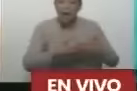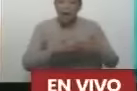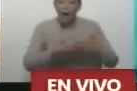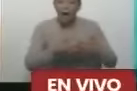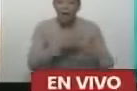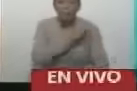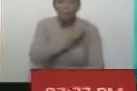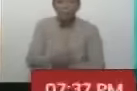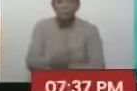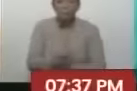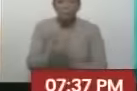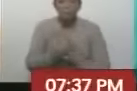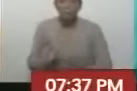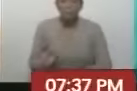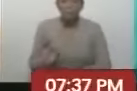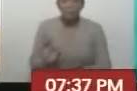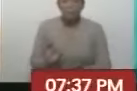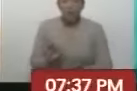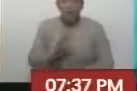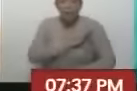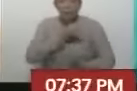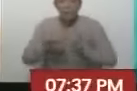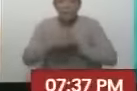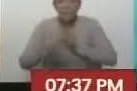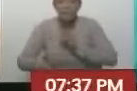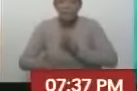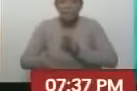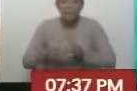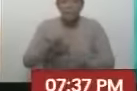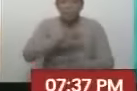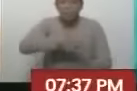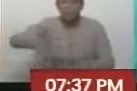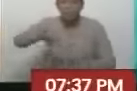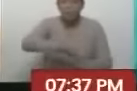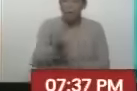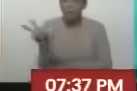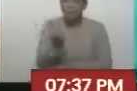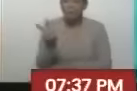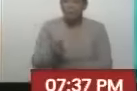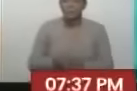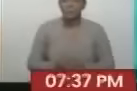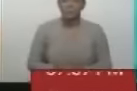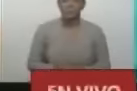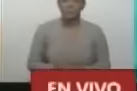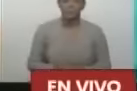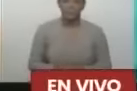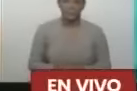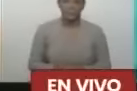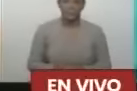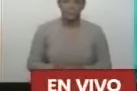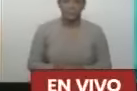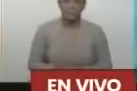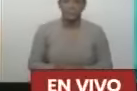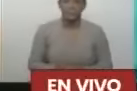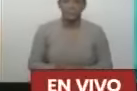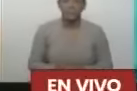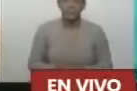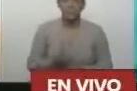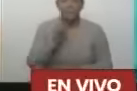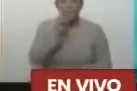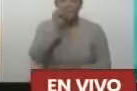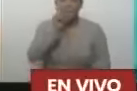atacar la integridad territorial de la República bolivariana de Venezuela así como